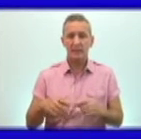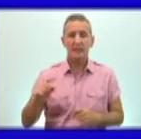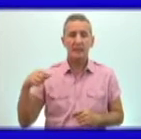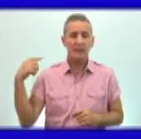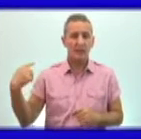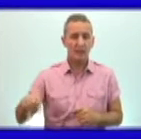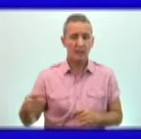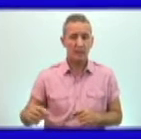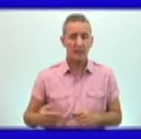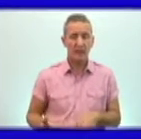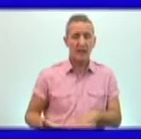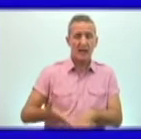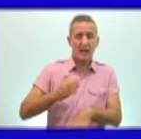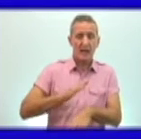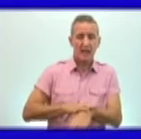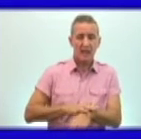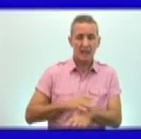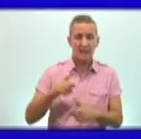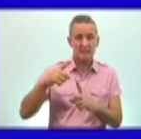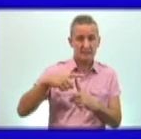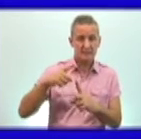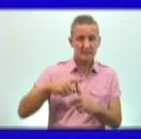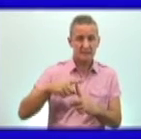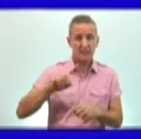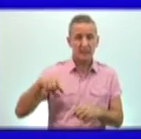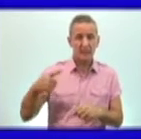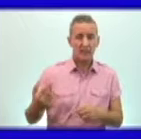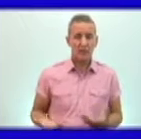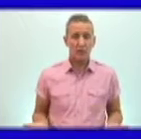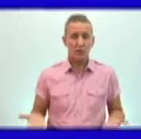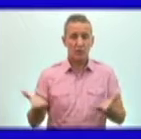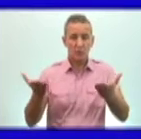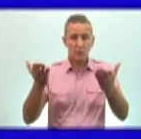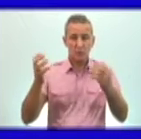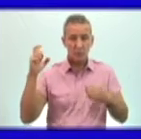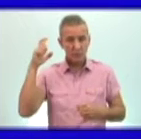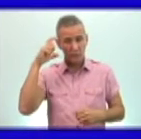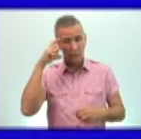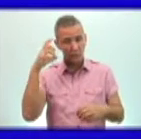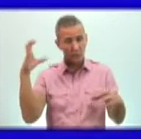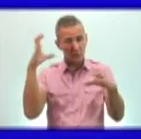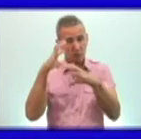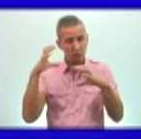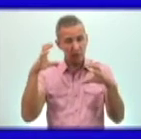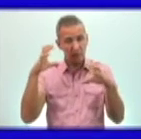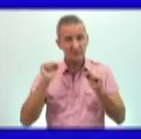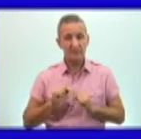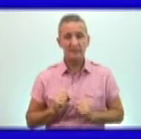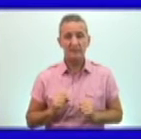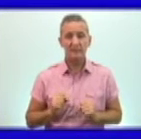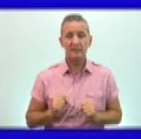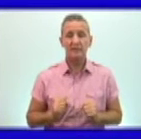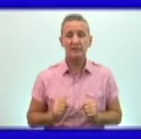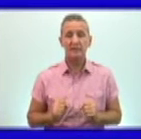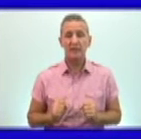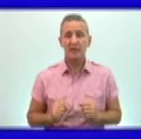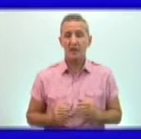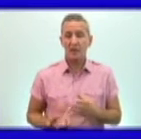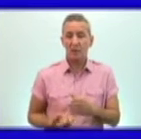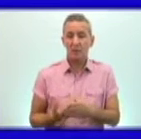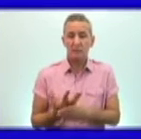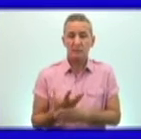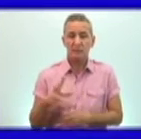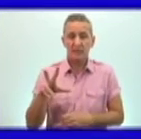teoría, para después con el progreso de la ciencia ser fecundado de nuevo por la teoría. Fíjense cómo está